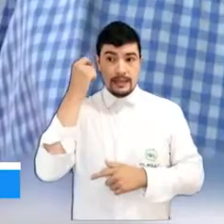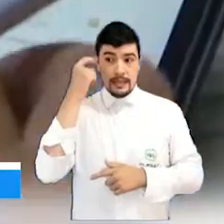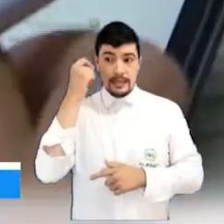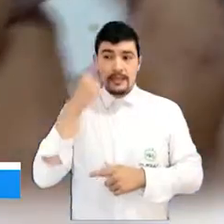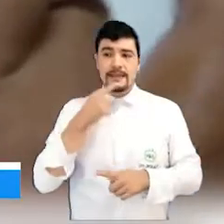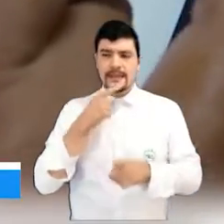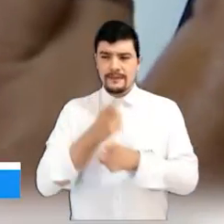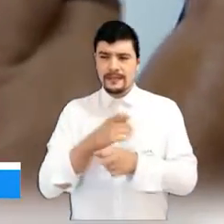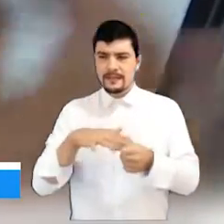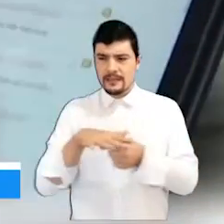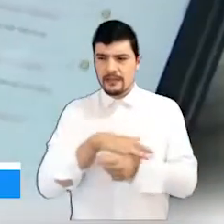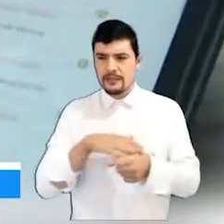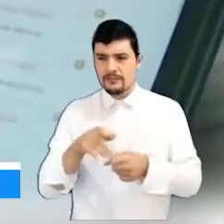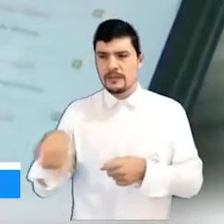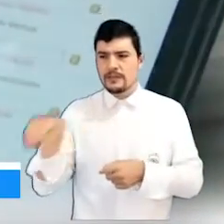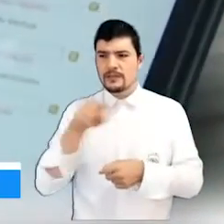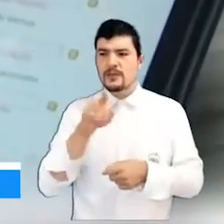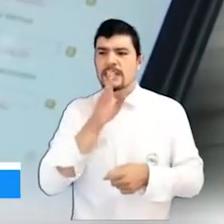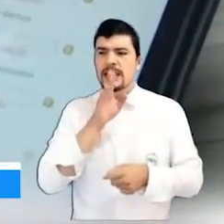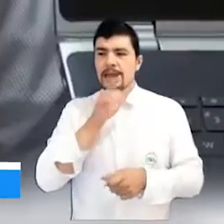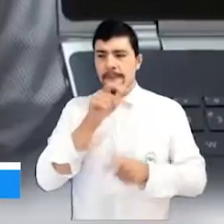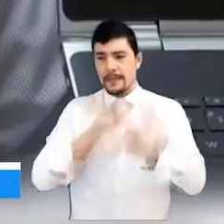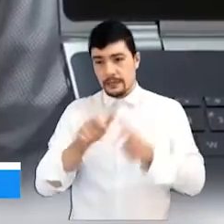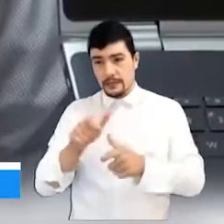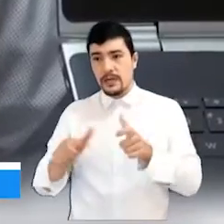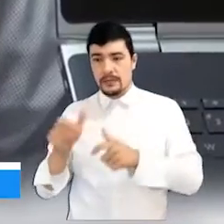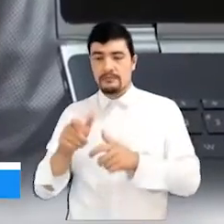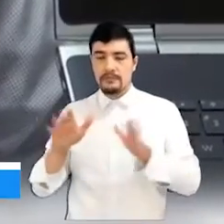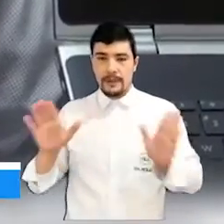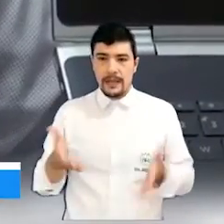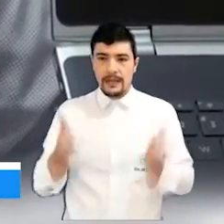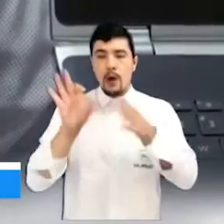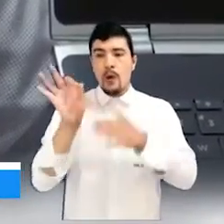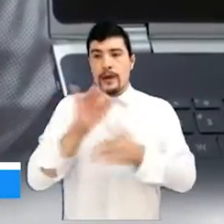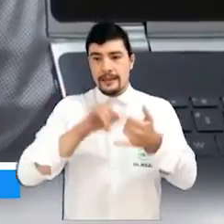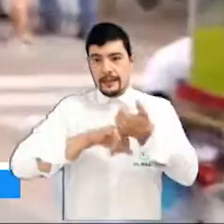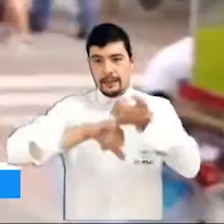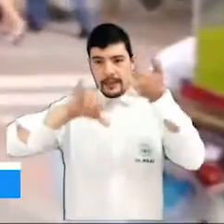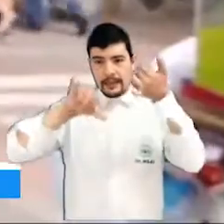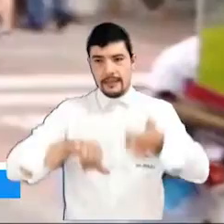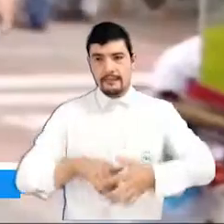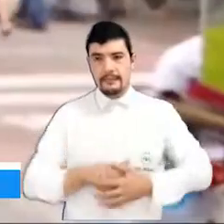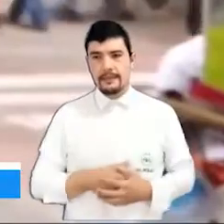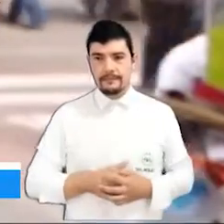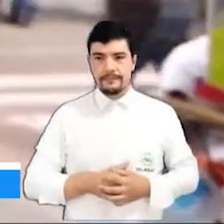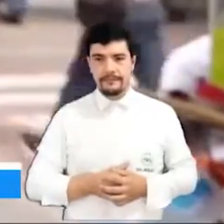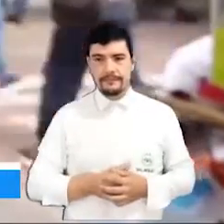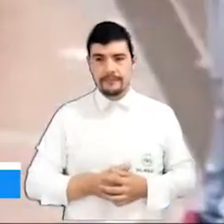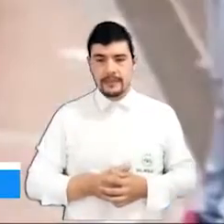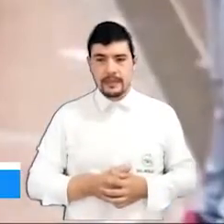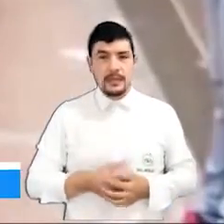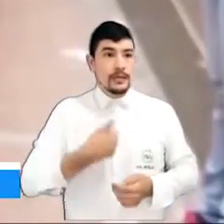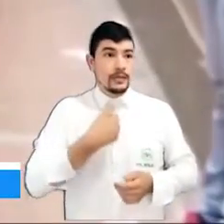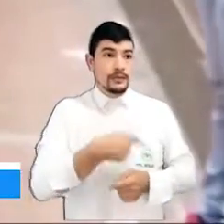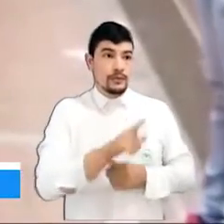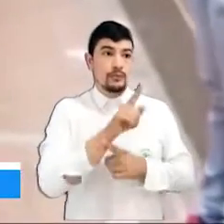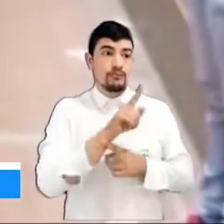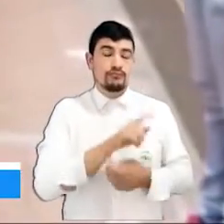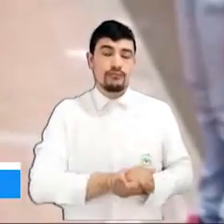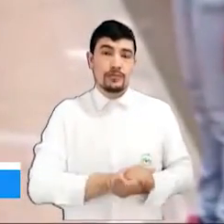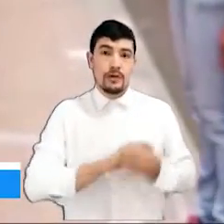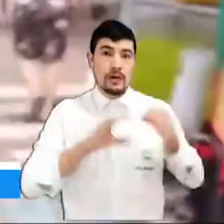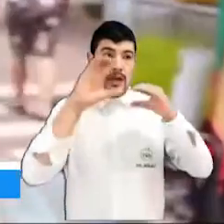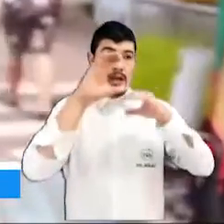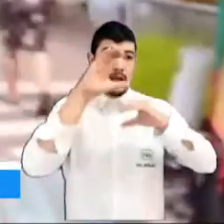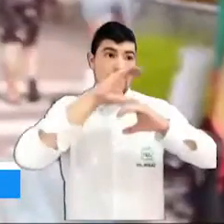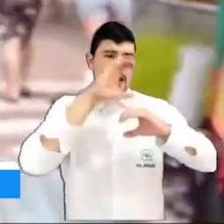el 82% de los empresarios se han visto afectados por el coronavirus. Y solo un mes sería el tiempo en el que las empresas